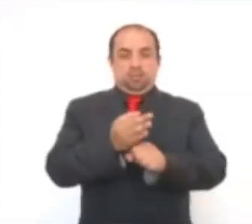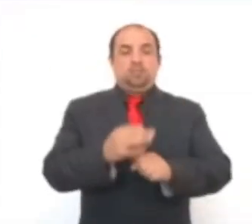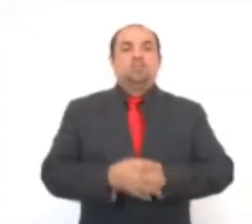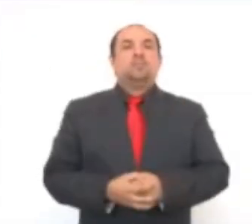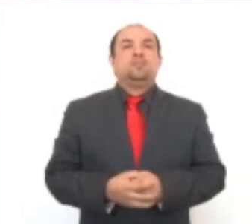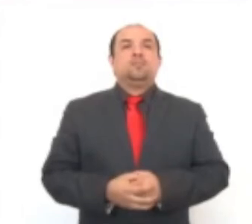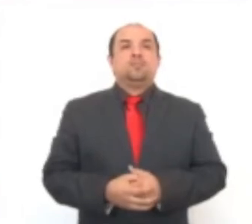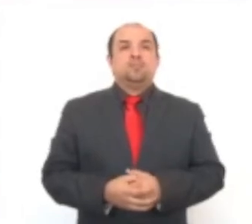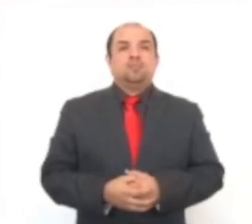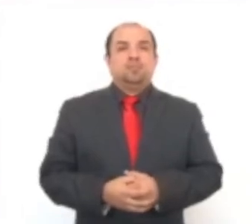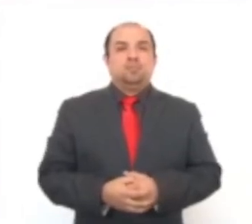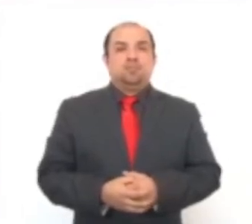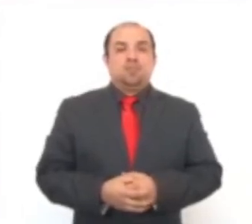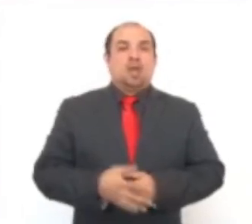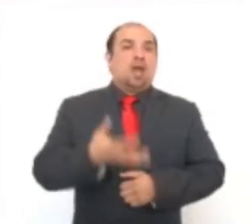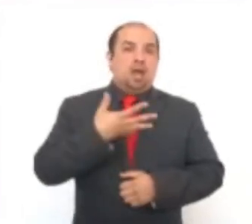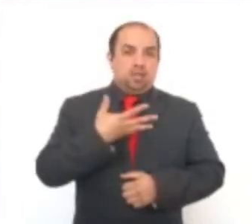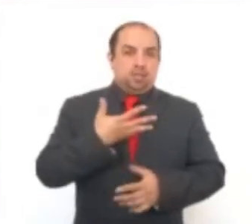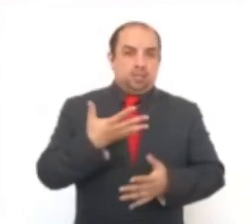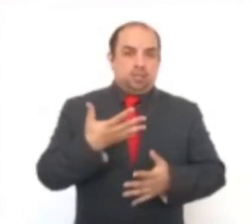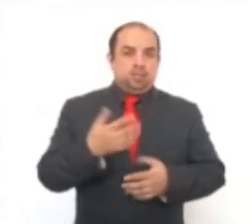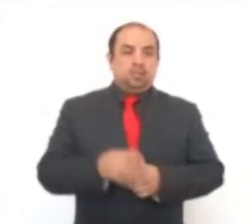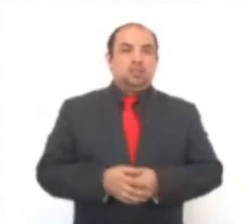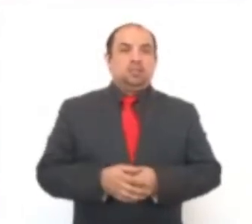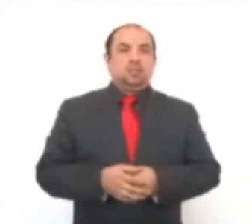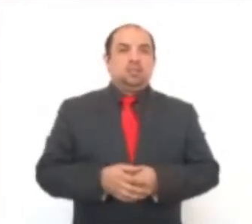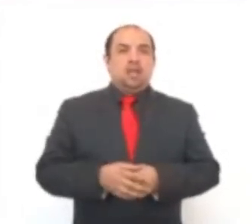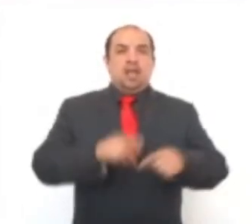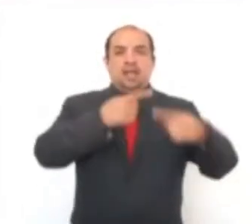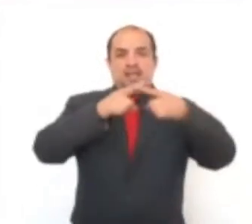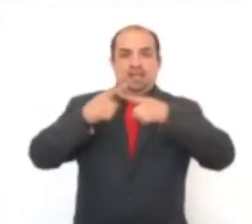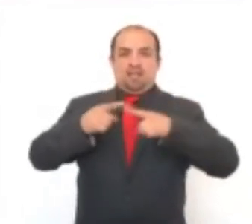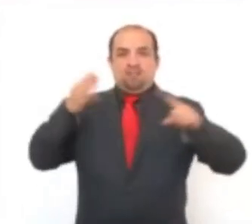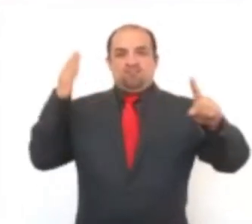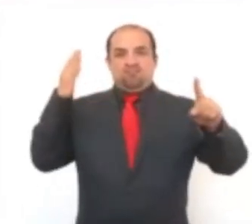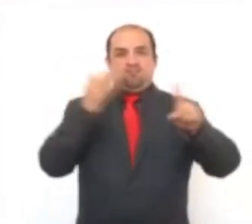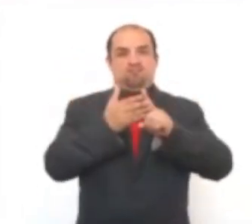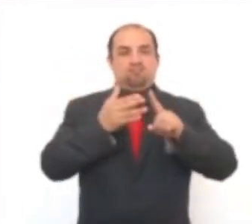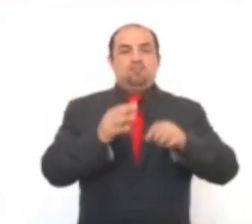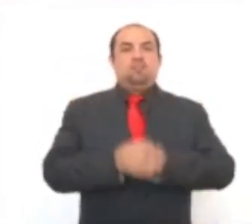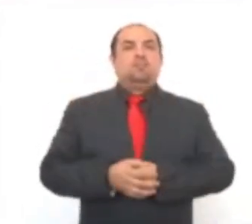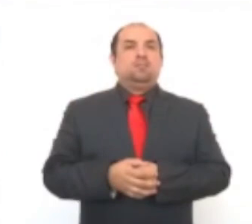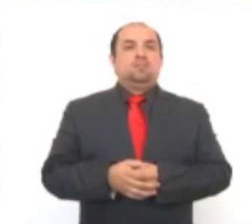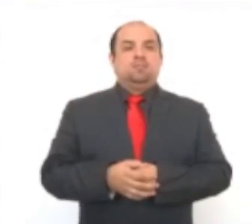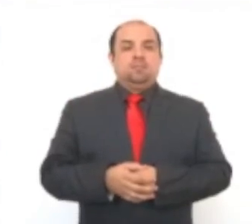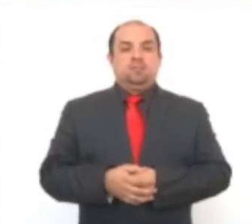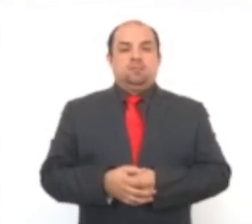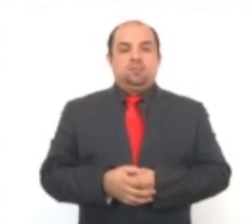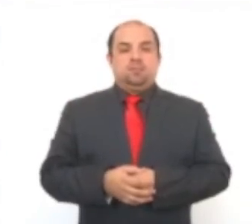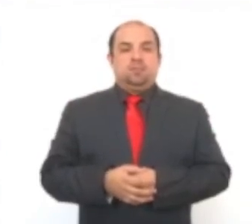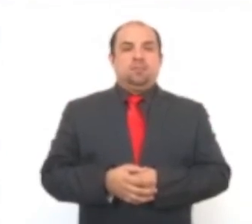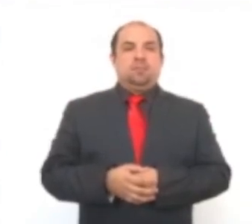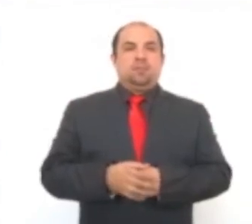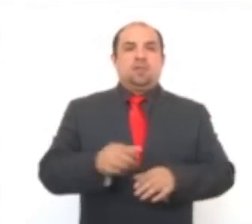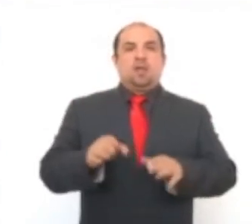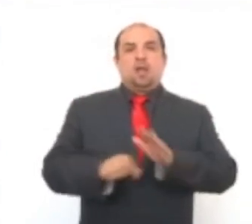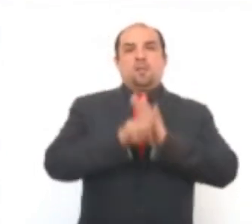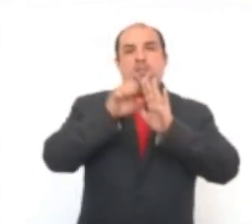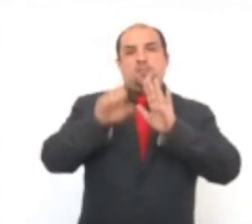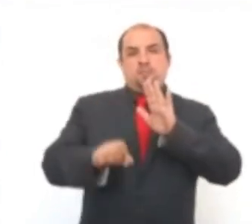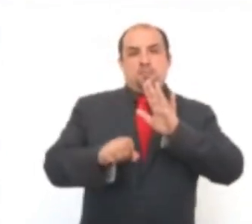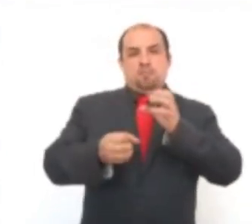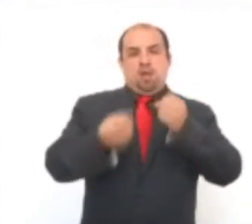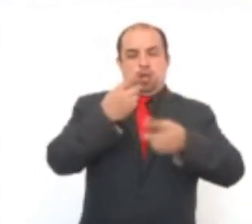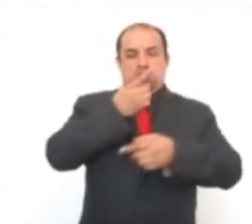tiene diversos grandes retos. Quiero mencionar algunos de ellos que